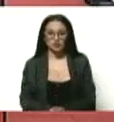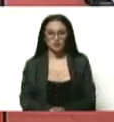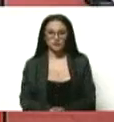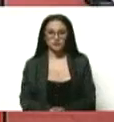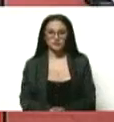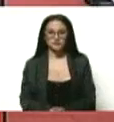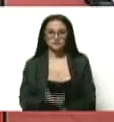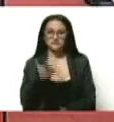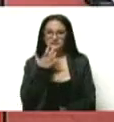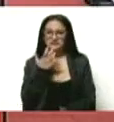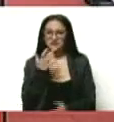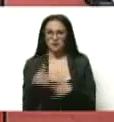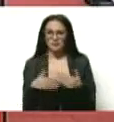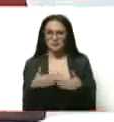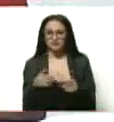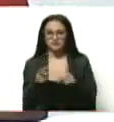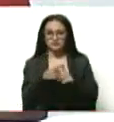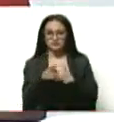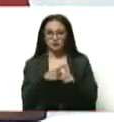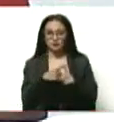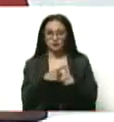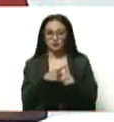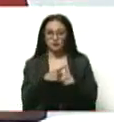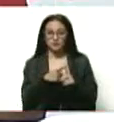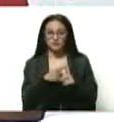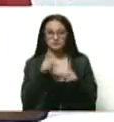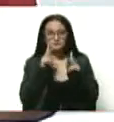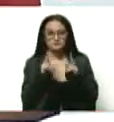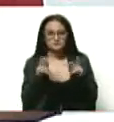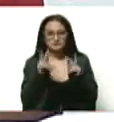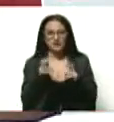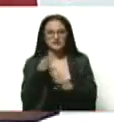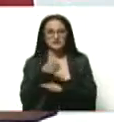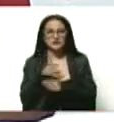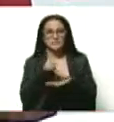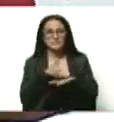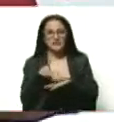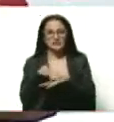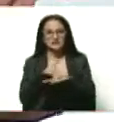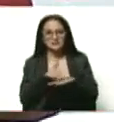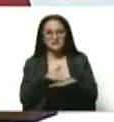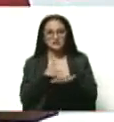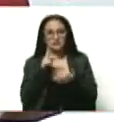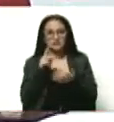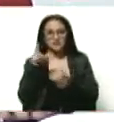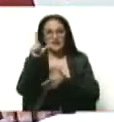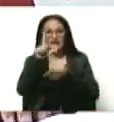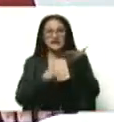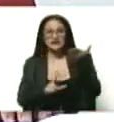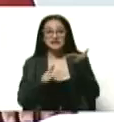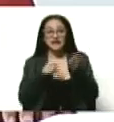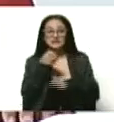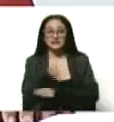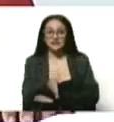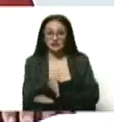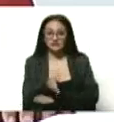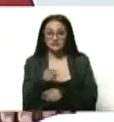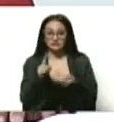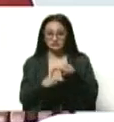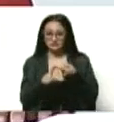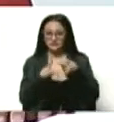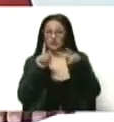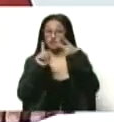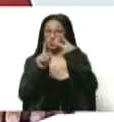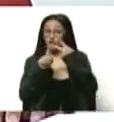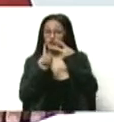Y es muy sencillo el proceso. Uno, se verifica la asistencia, la participación y se hace el listado de asistencia. Dos, se